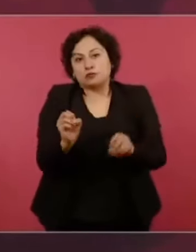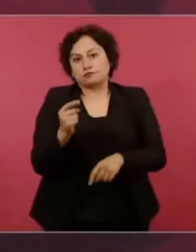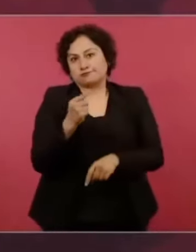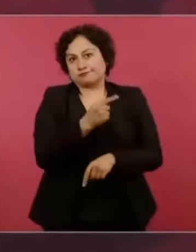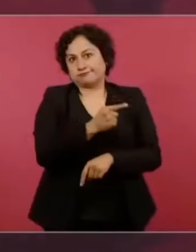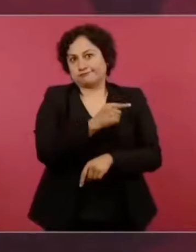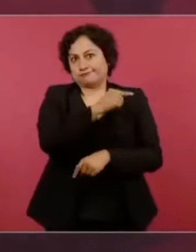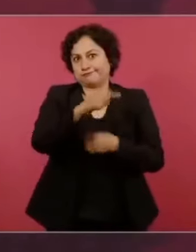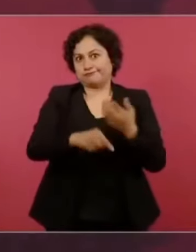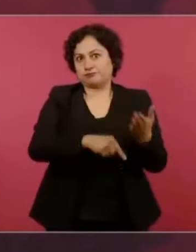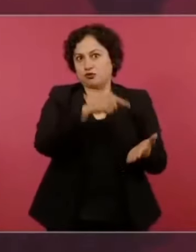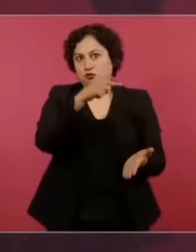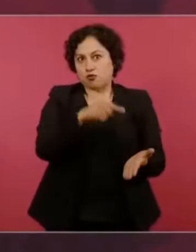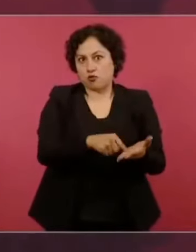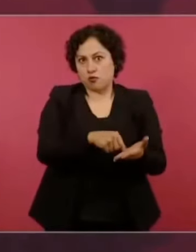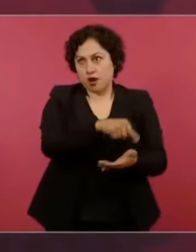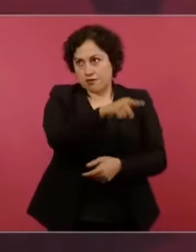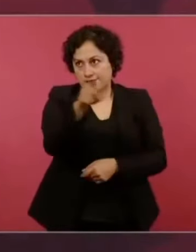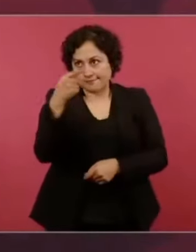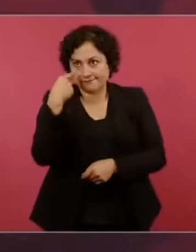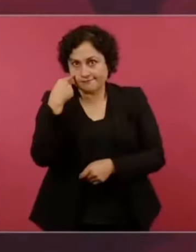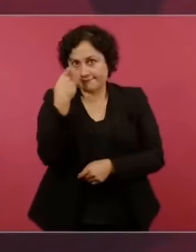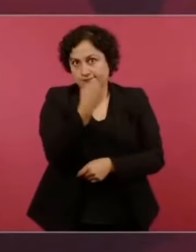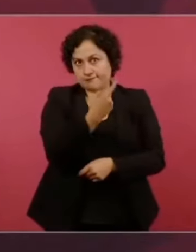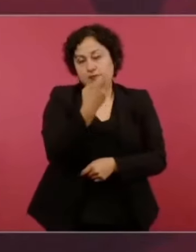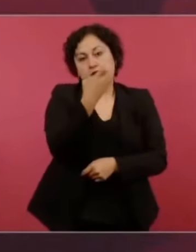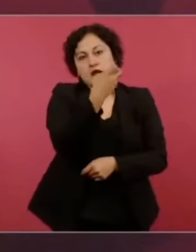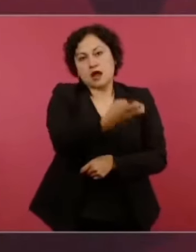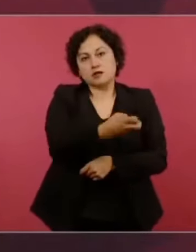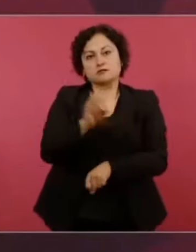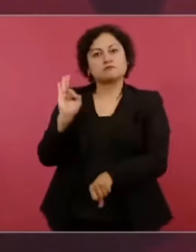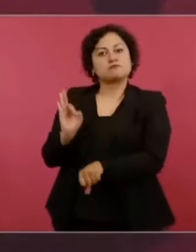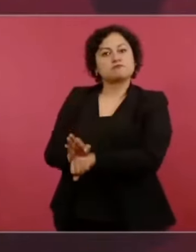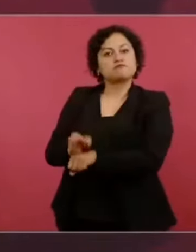se ha tolerado el autoritarismo.